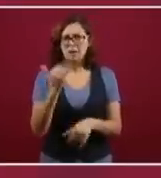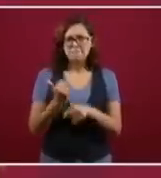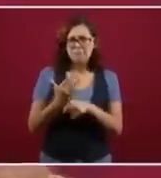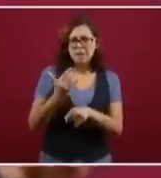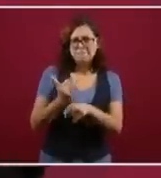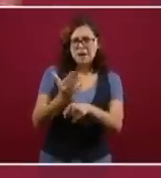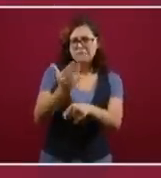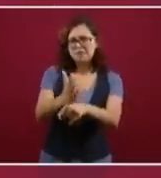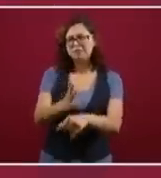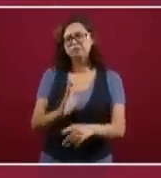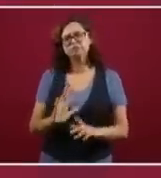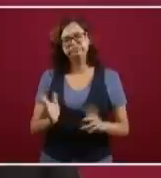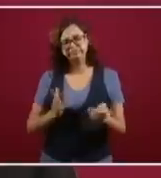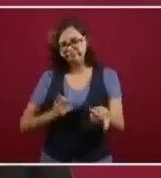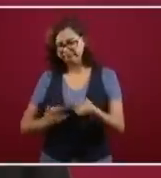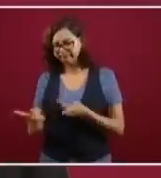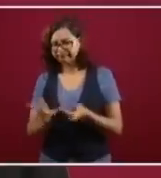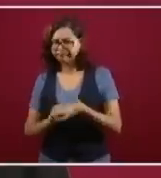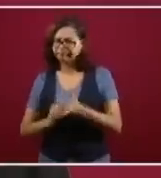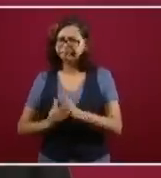y que no se hayan articulado